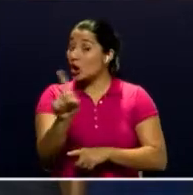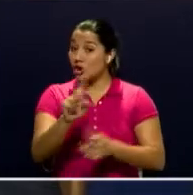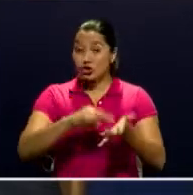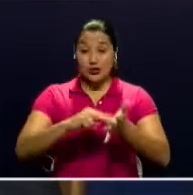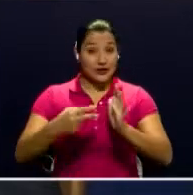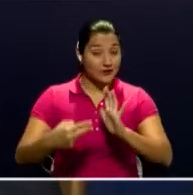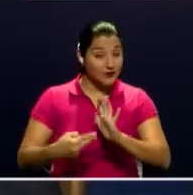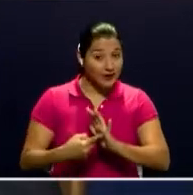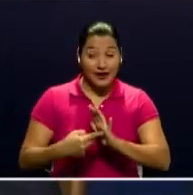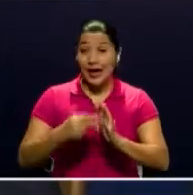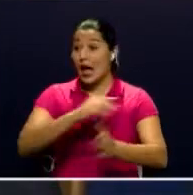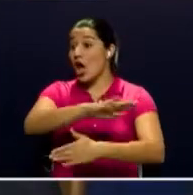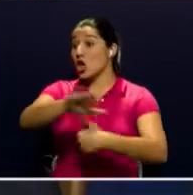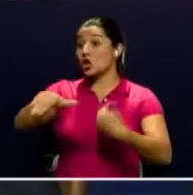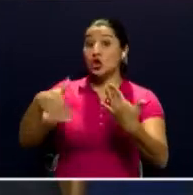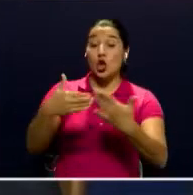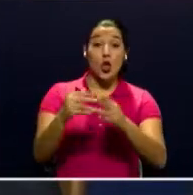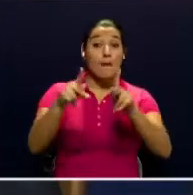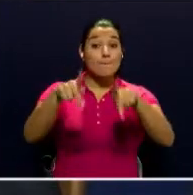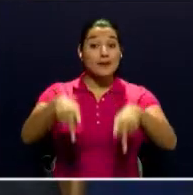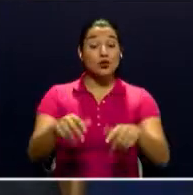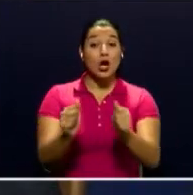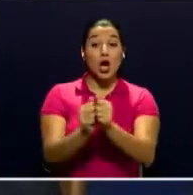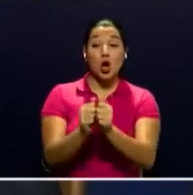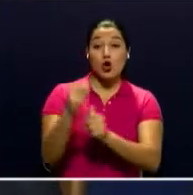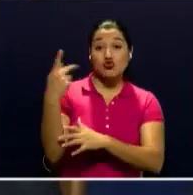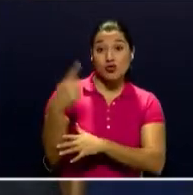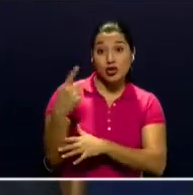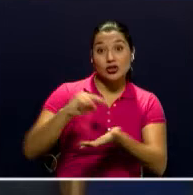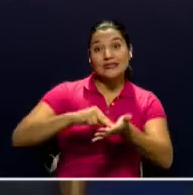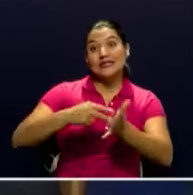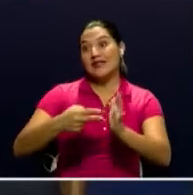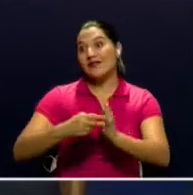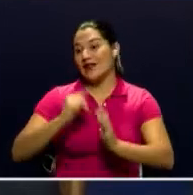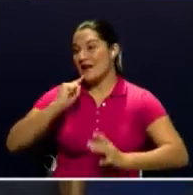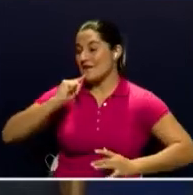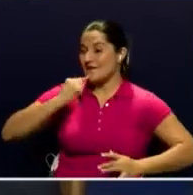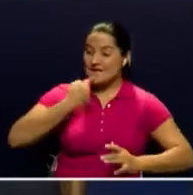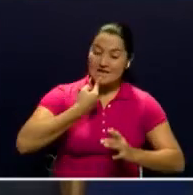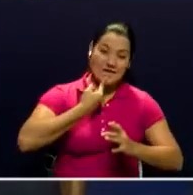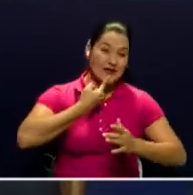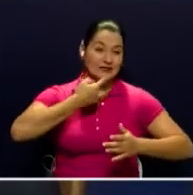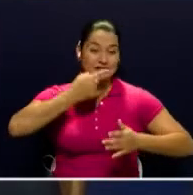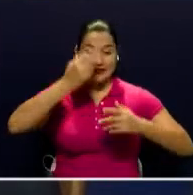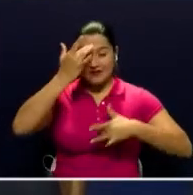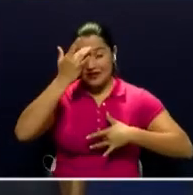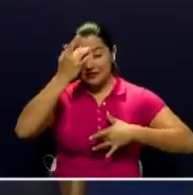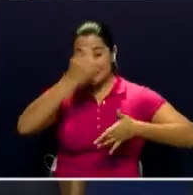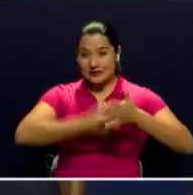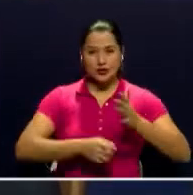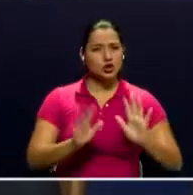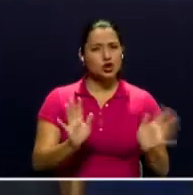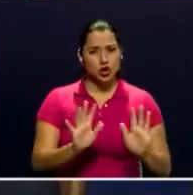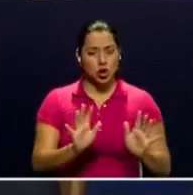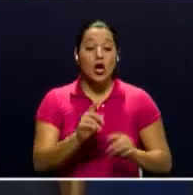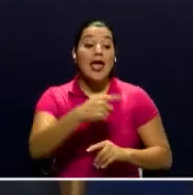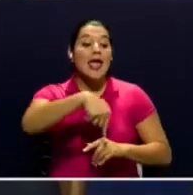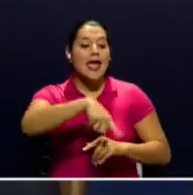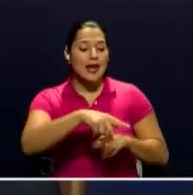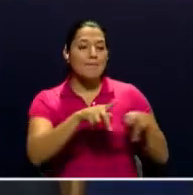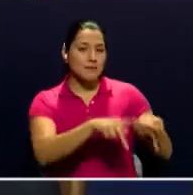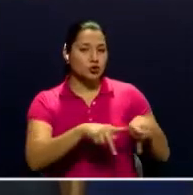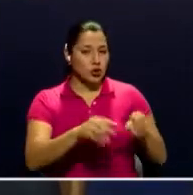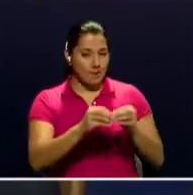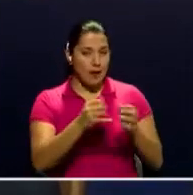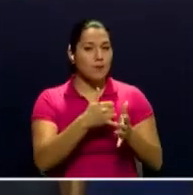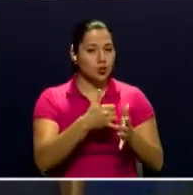que todas las personas con factores de riesgo van a enfermar gravemente. Es el grupo más vulnerable, es el grupo que tenemos que proteger más porque